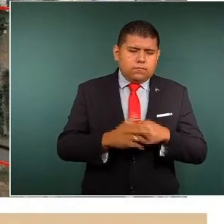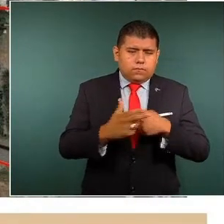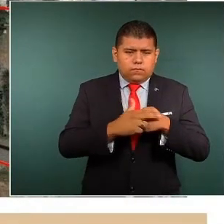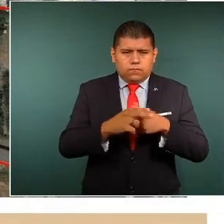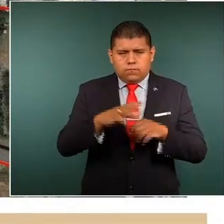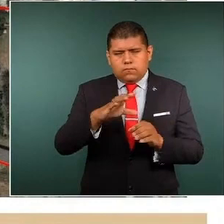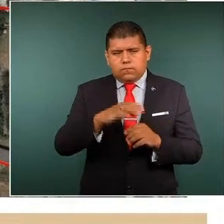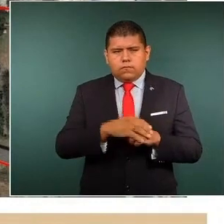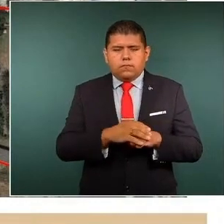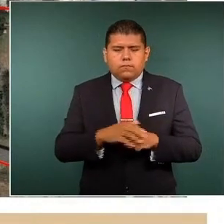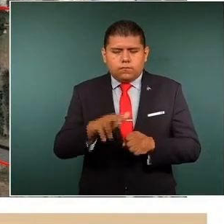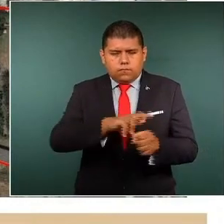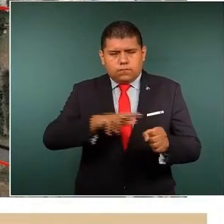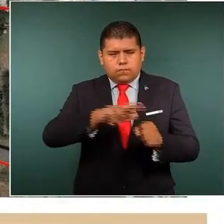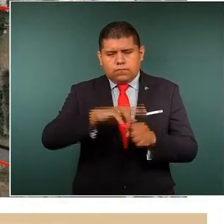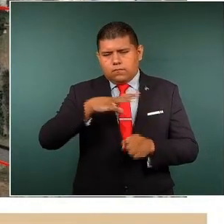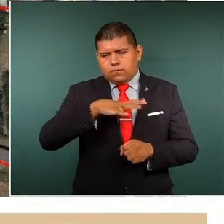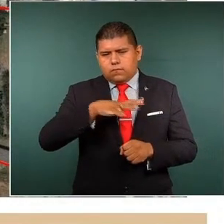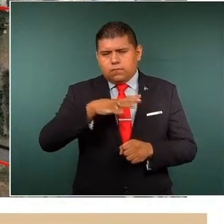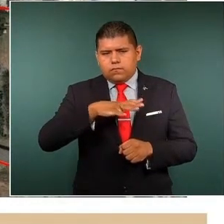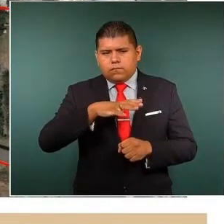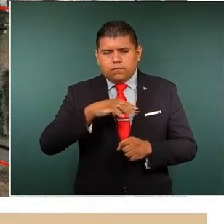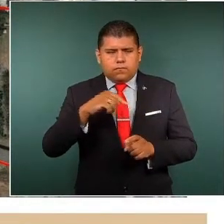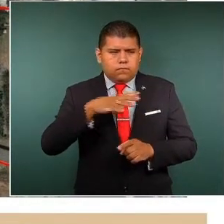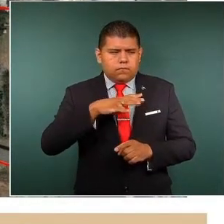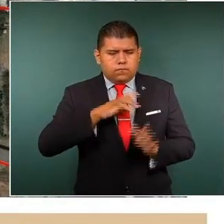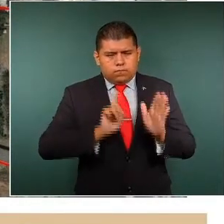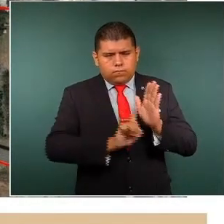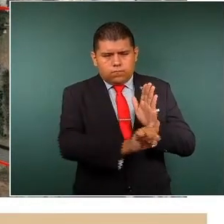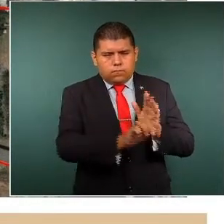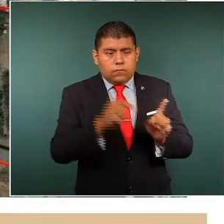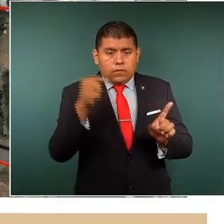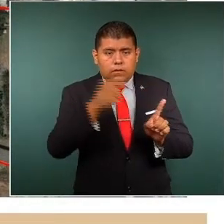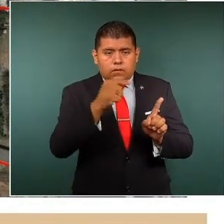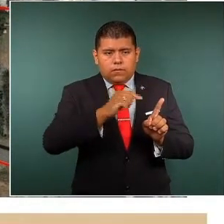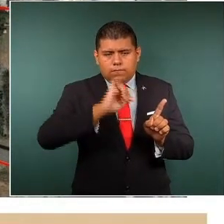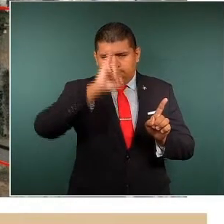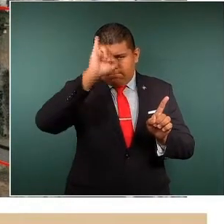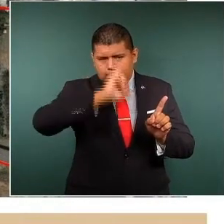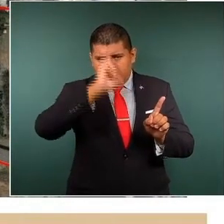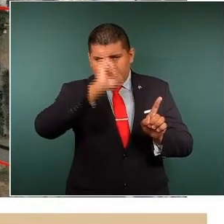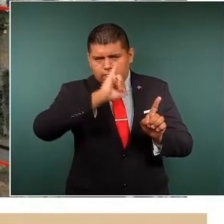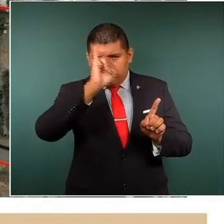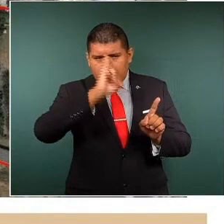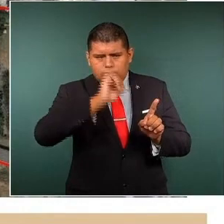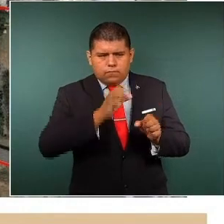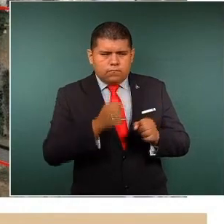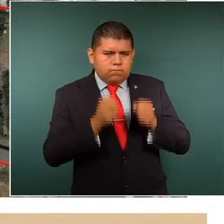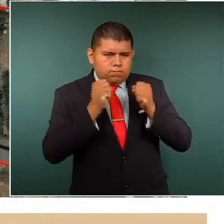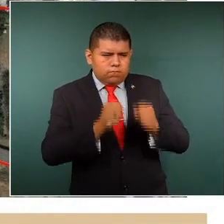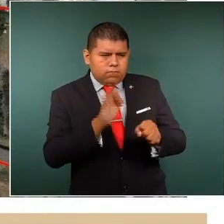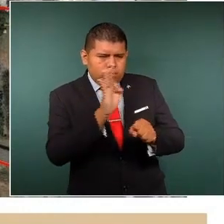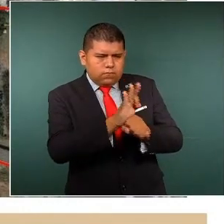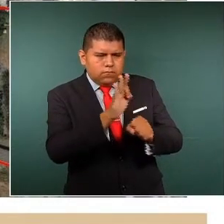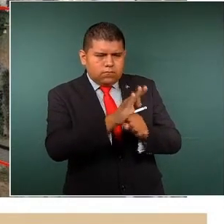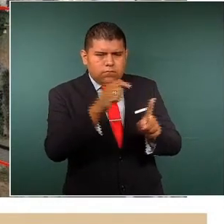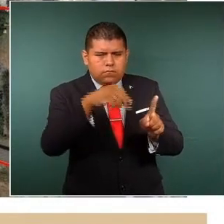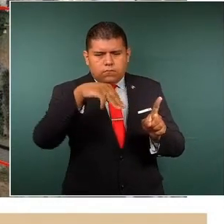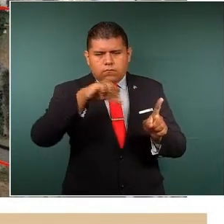aún en el Hospital General de Guanajuato. Este es el presunto jefe de seguridad del Marro, y los